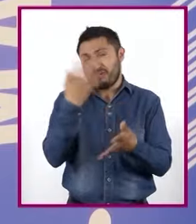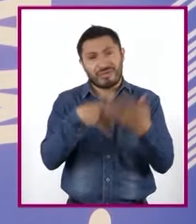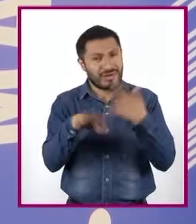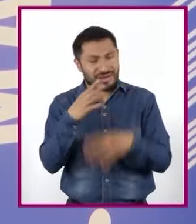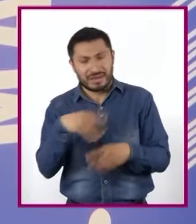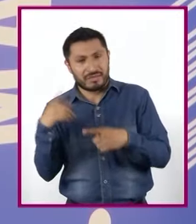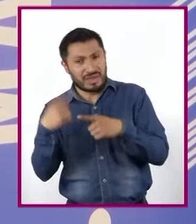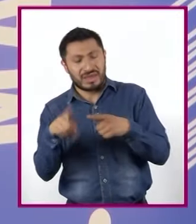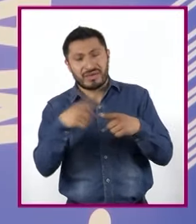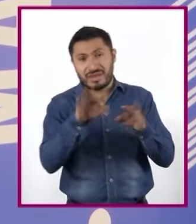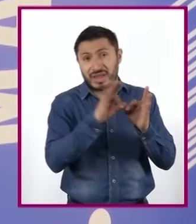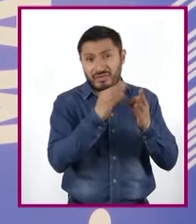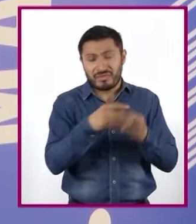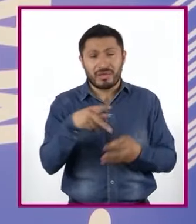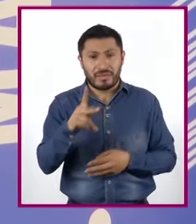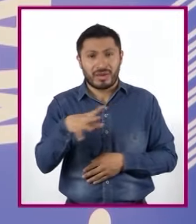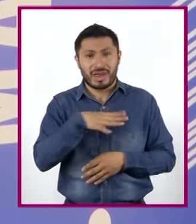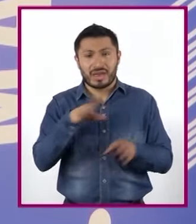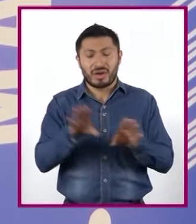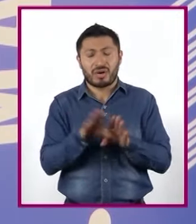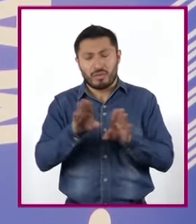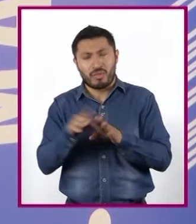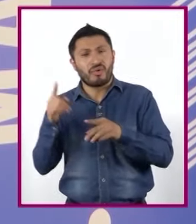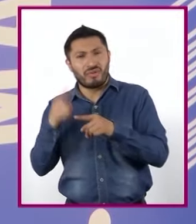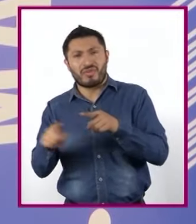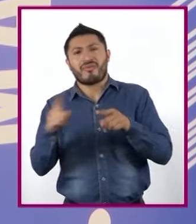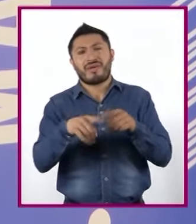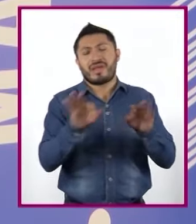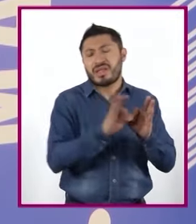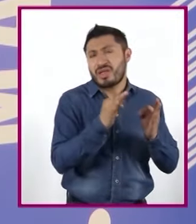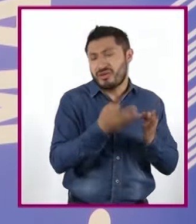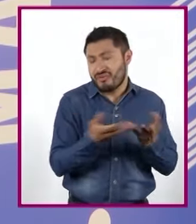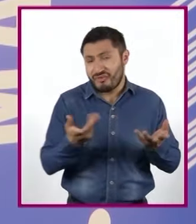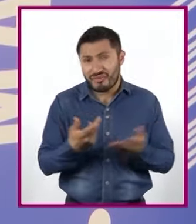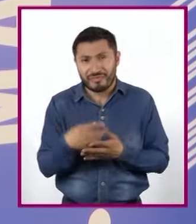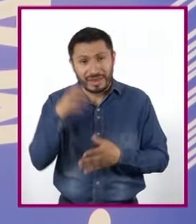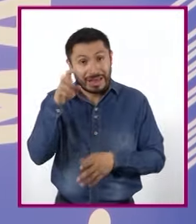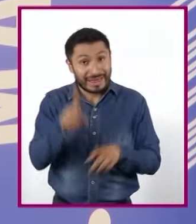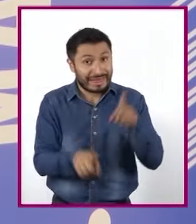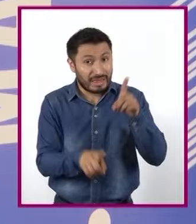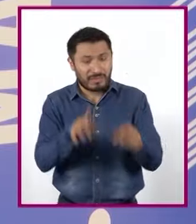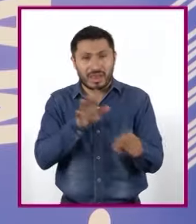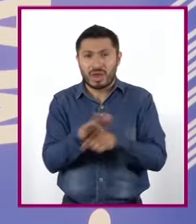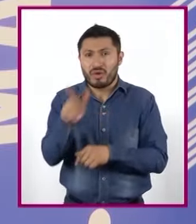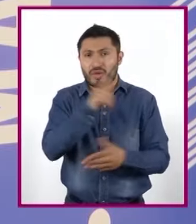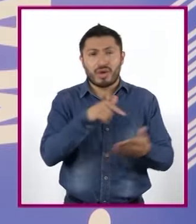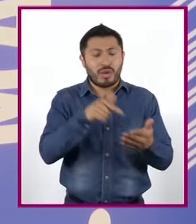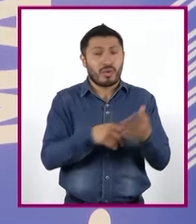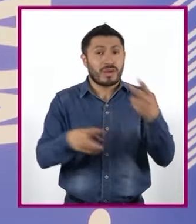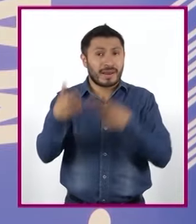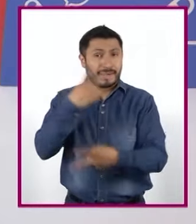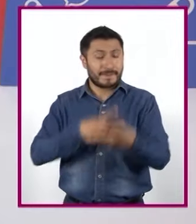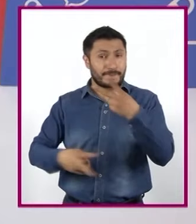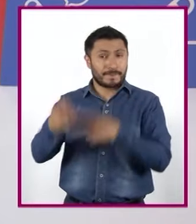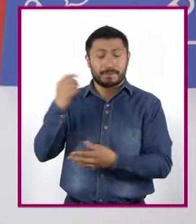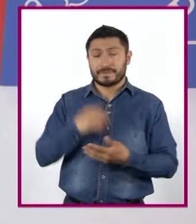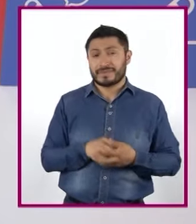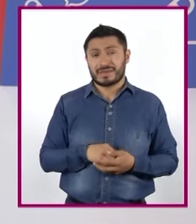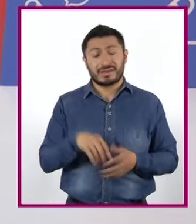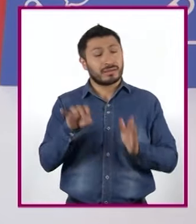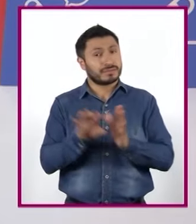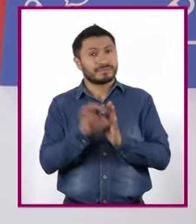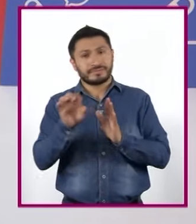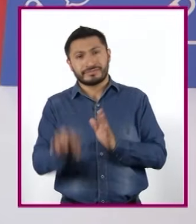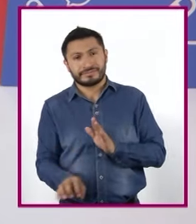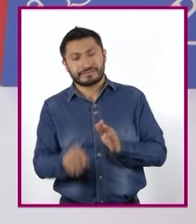algo, solemos llamarlo de distintas maneras, y eso depende del lugar del que provenimos. Por